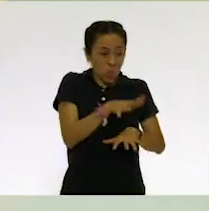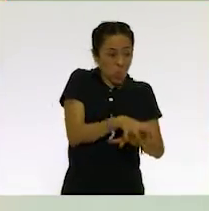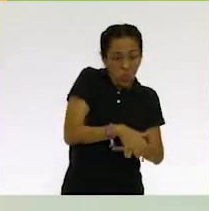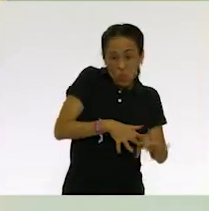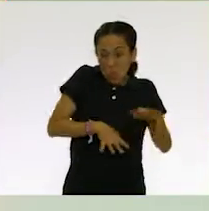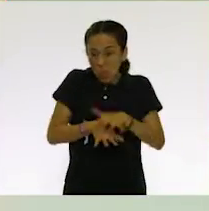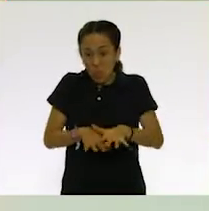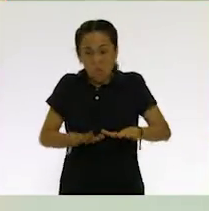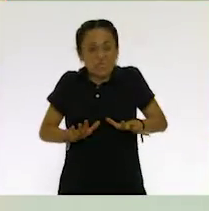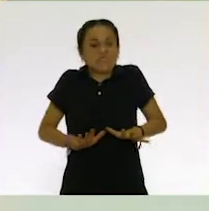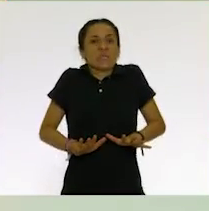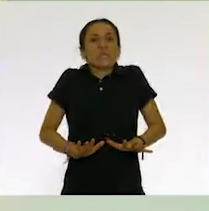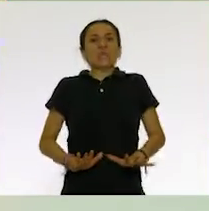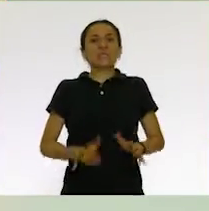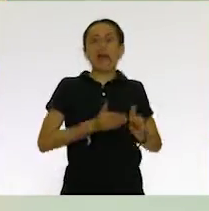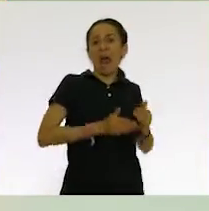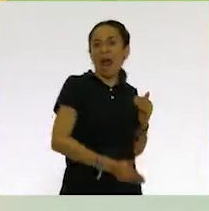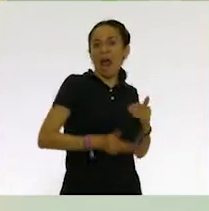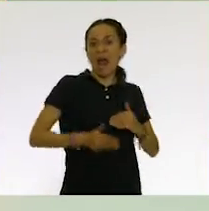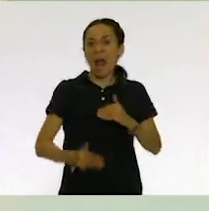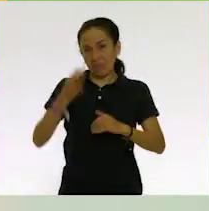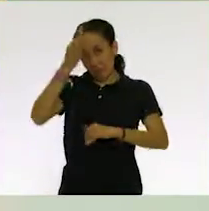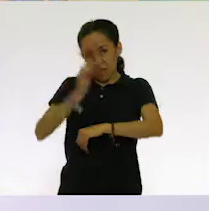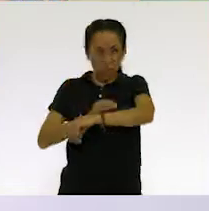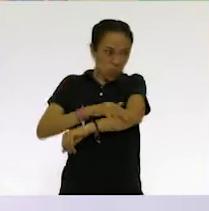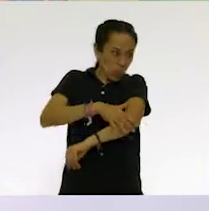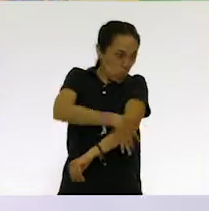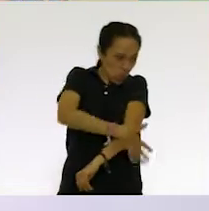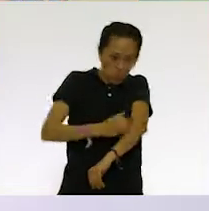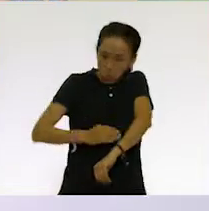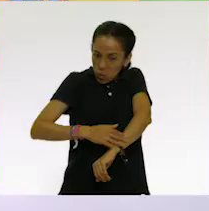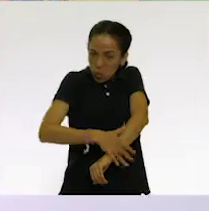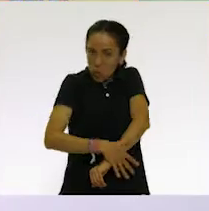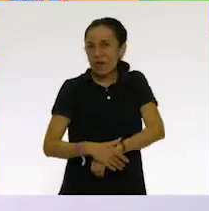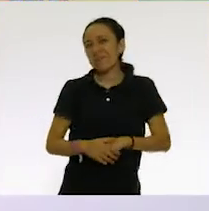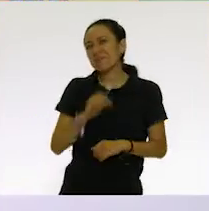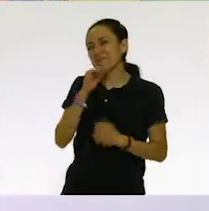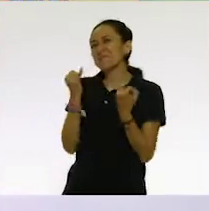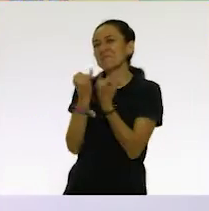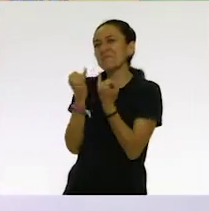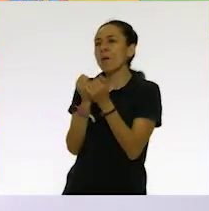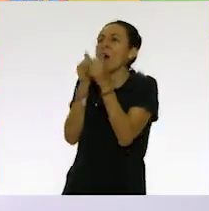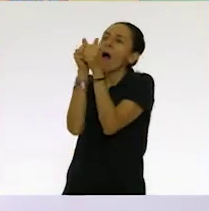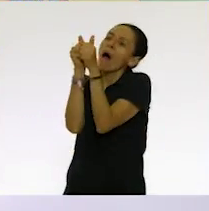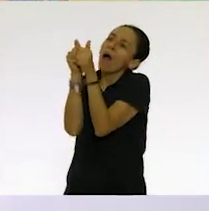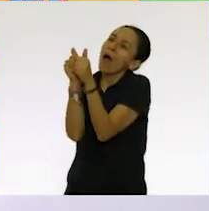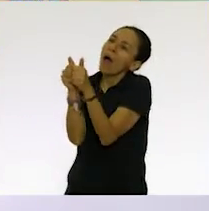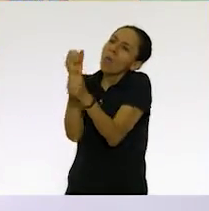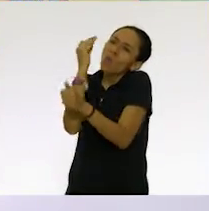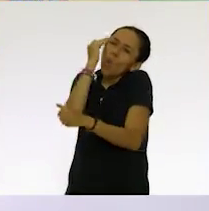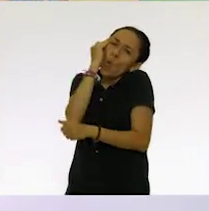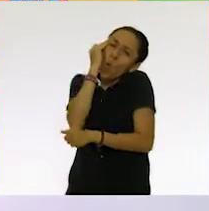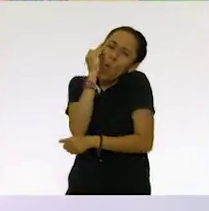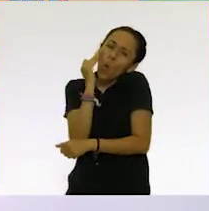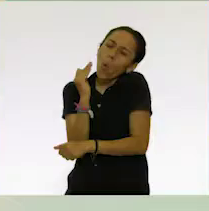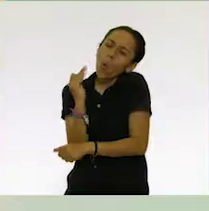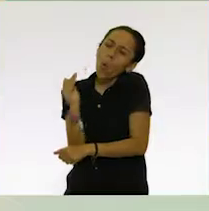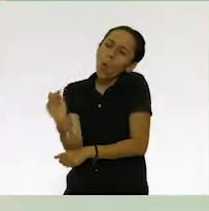es. Además, este animal hiberna. ¡Ah! Esa es una gran pista. Yo ya sé qué